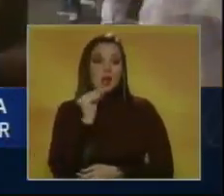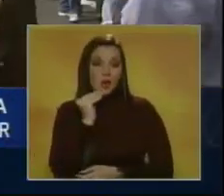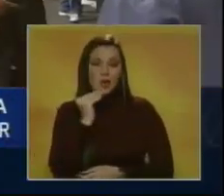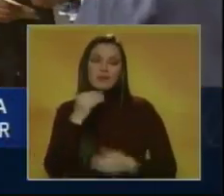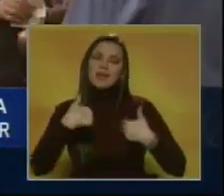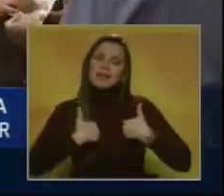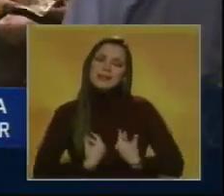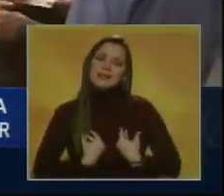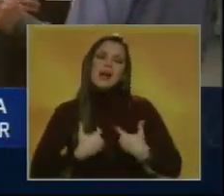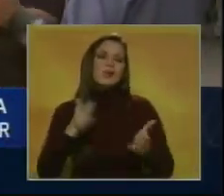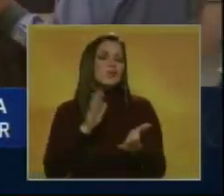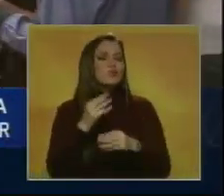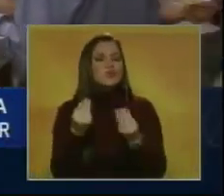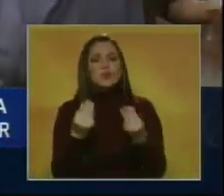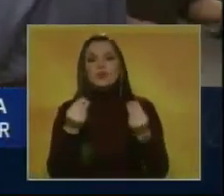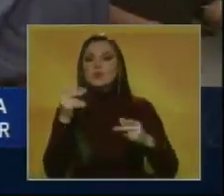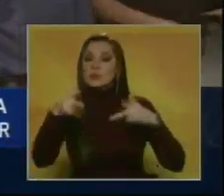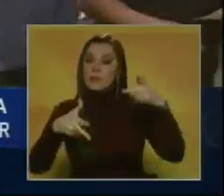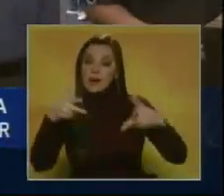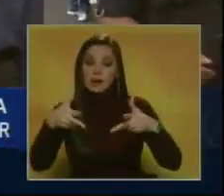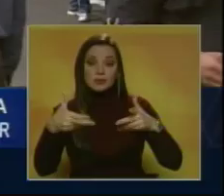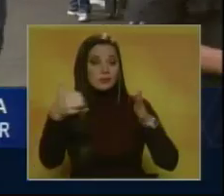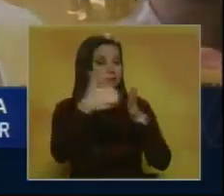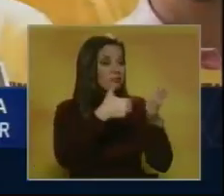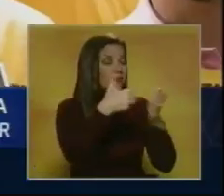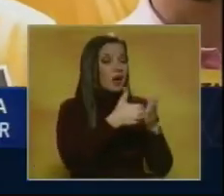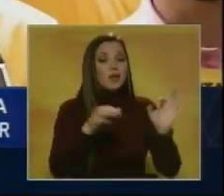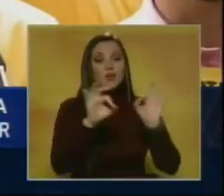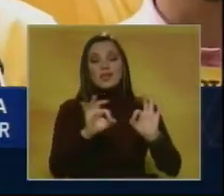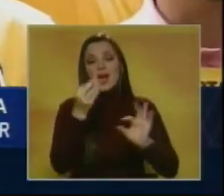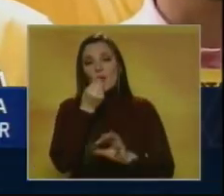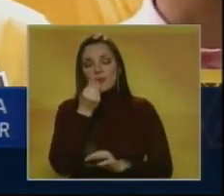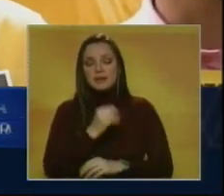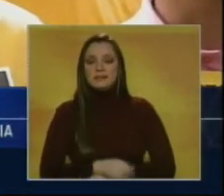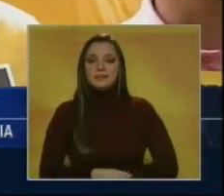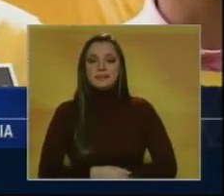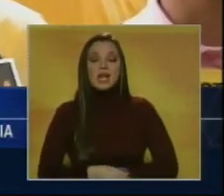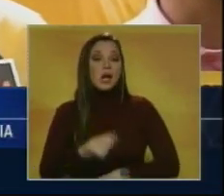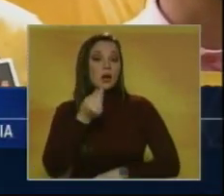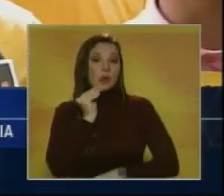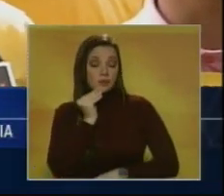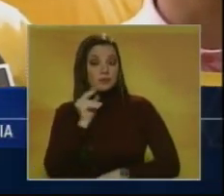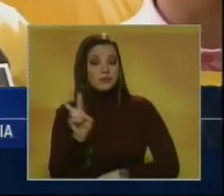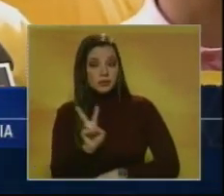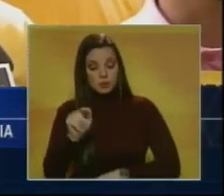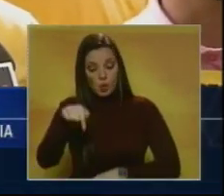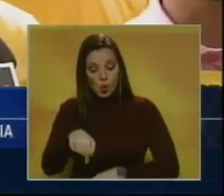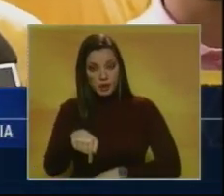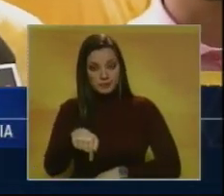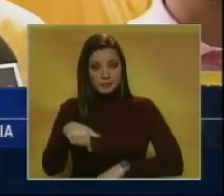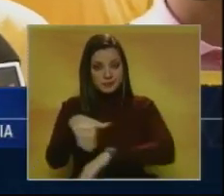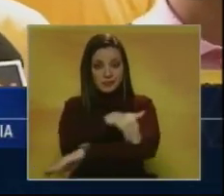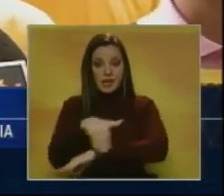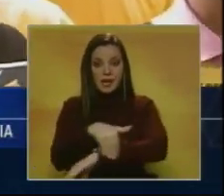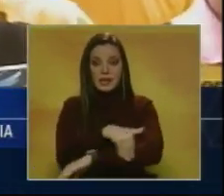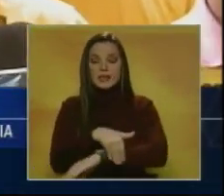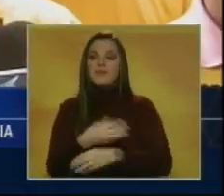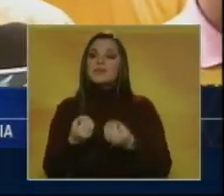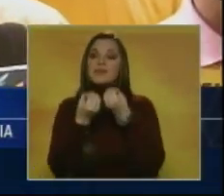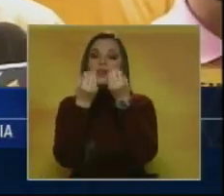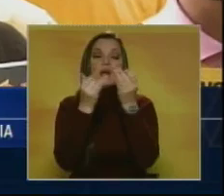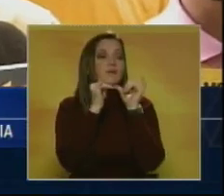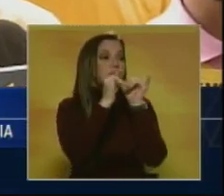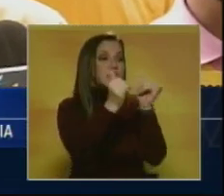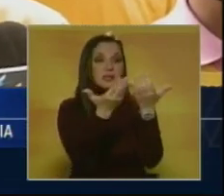de la situación de inseguridad y desabastecimiento en el país. Los jóvenes venezolanos hoy nos encontramos en la calle Hélice dando un mensaje al país y